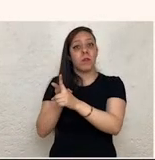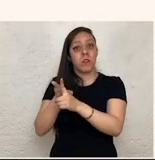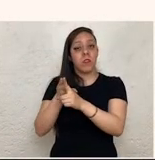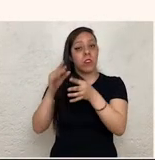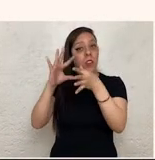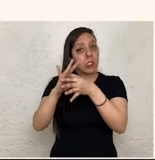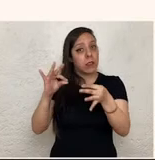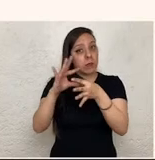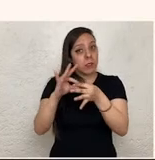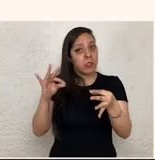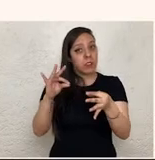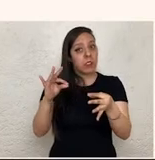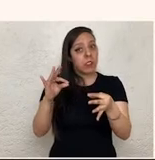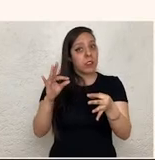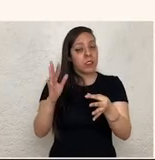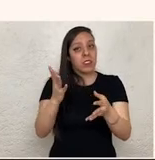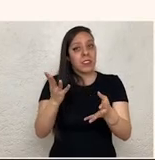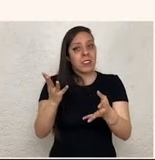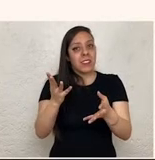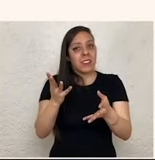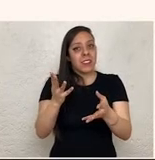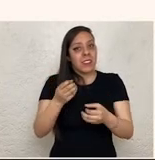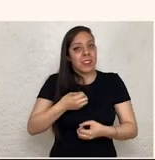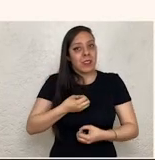de Malintzin también, y escribiendo